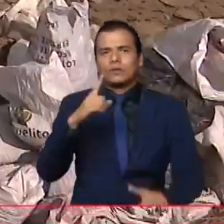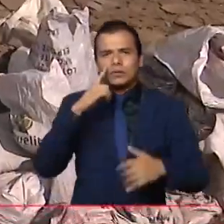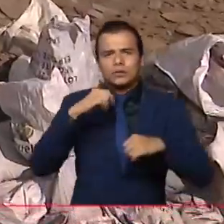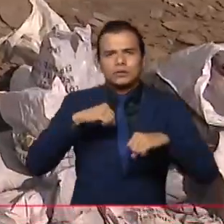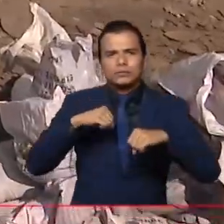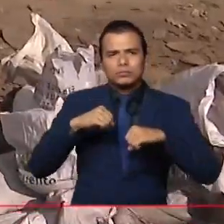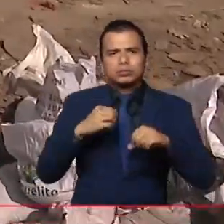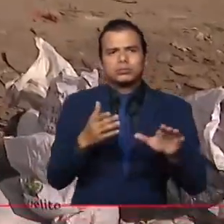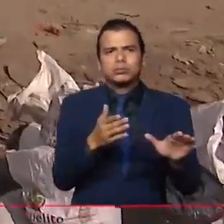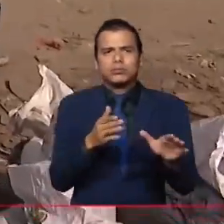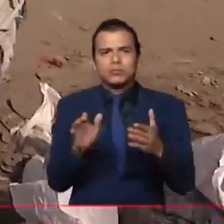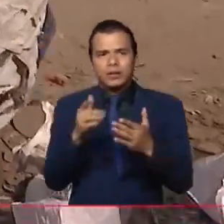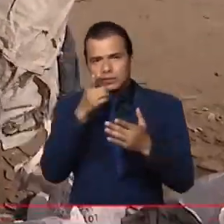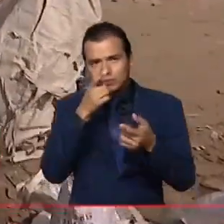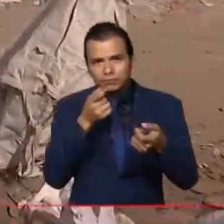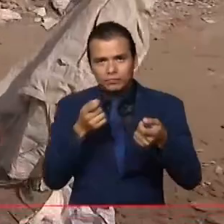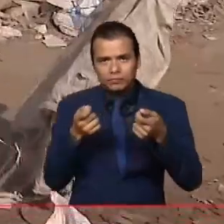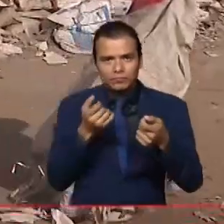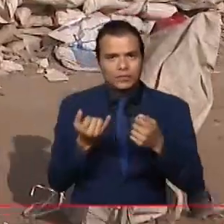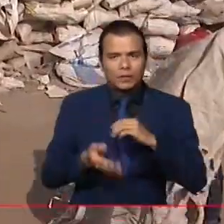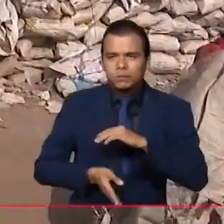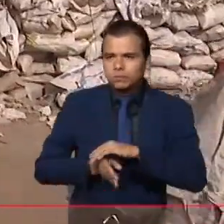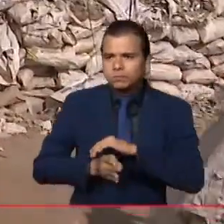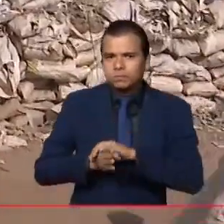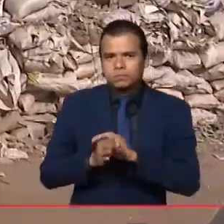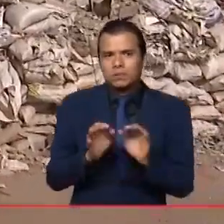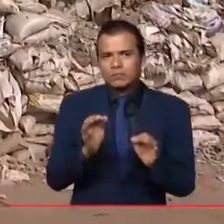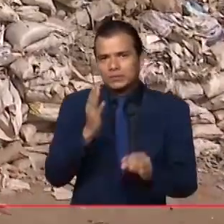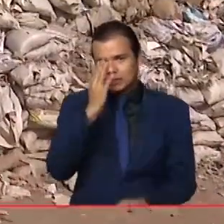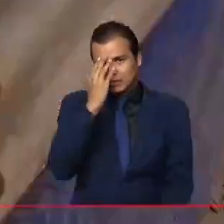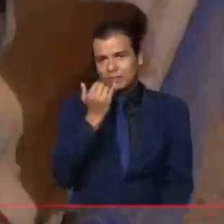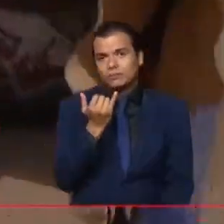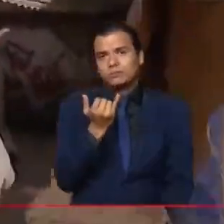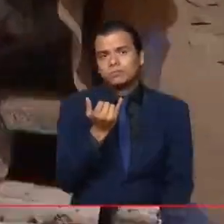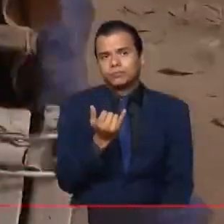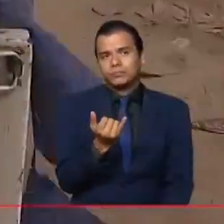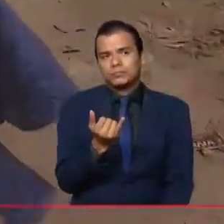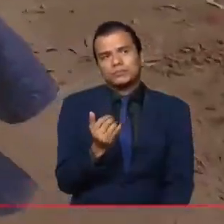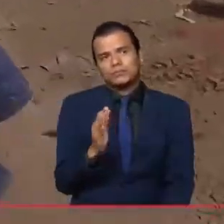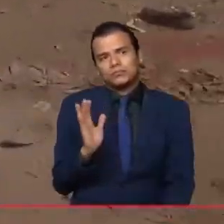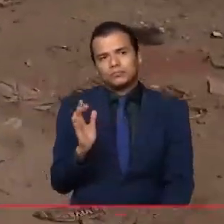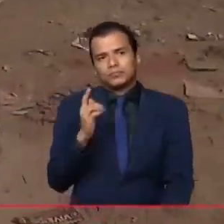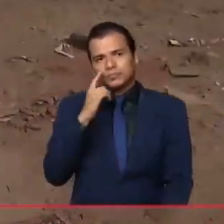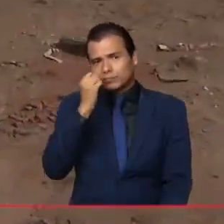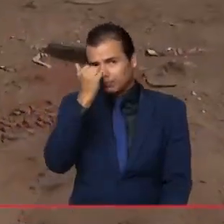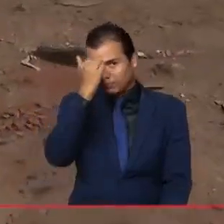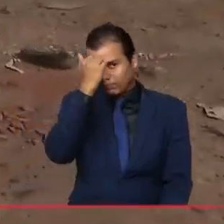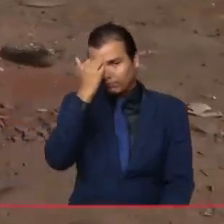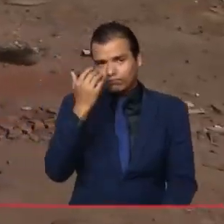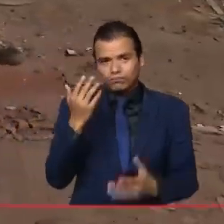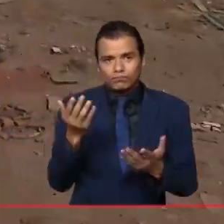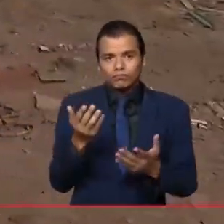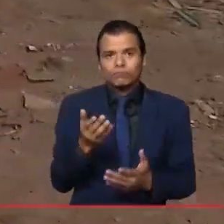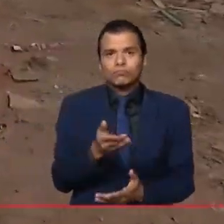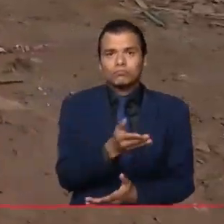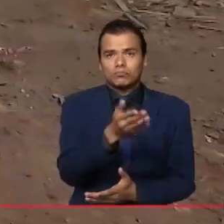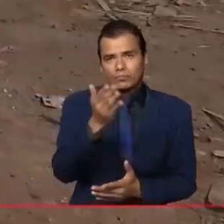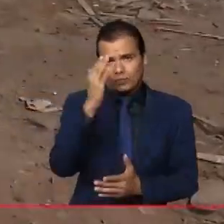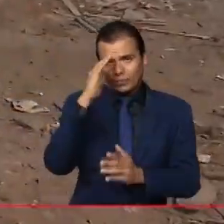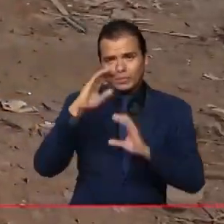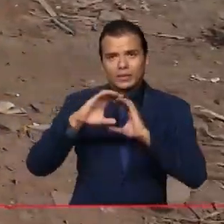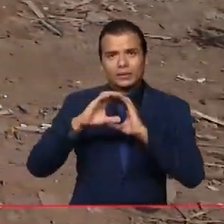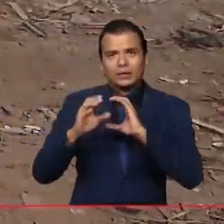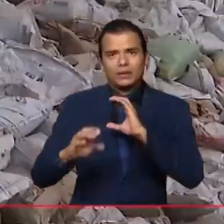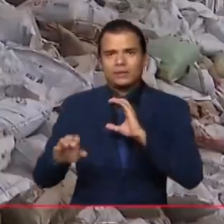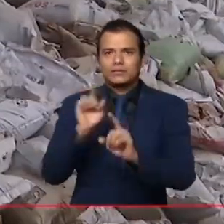de contingencia para atender la disposición irregular de la que todos hacen parte. Entonces, lo fundamental, los canales establecidos para